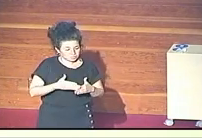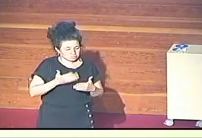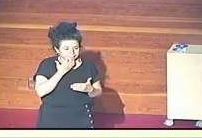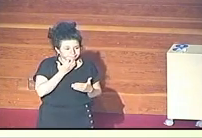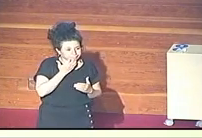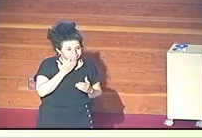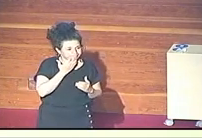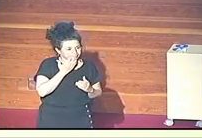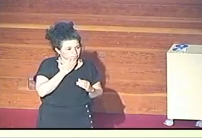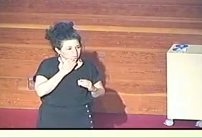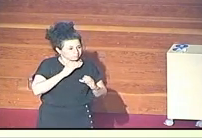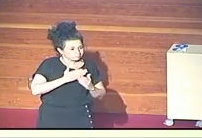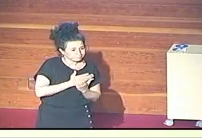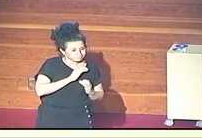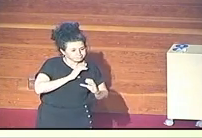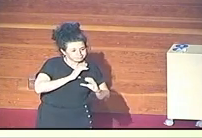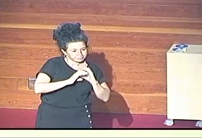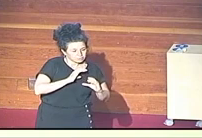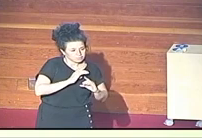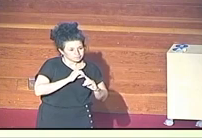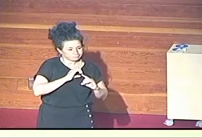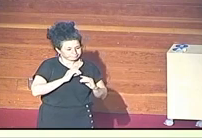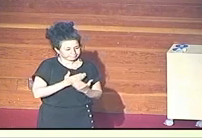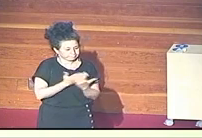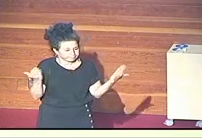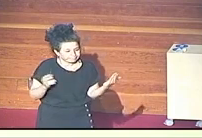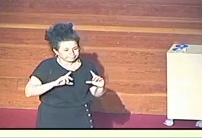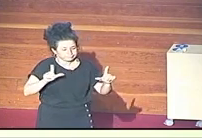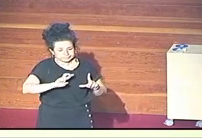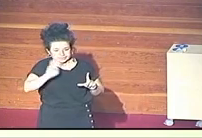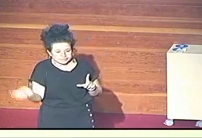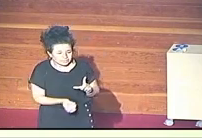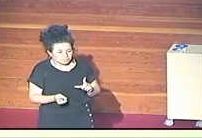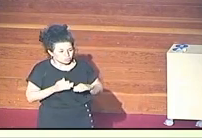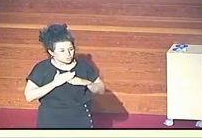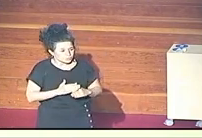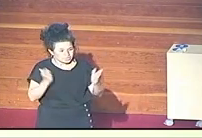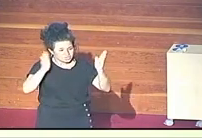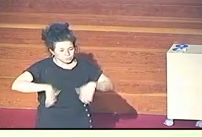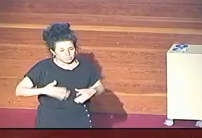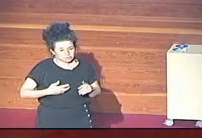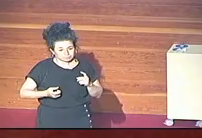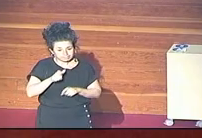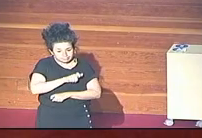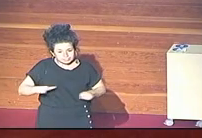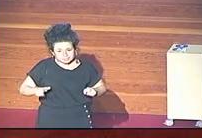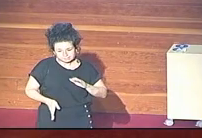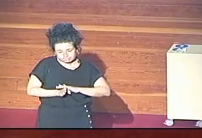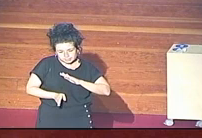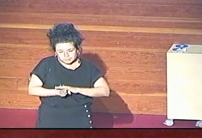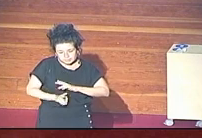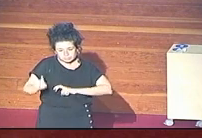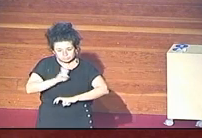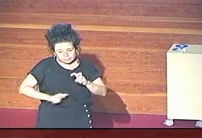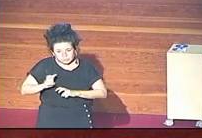comunicación aunque cada vez hay más secciones especializadas por los ciudadanos siguen buscando información ambiental en vídeos y